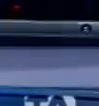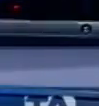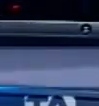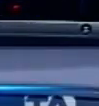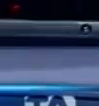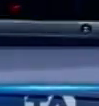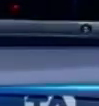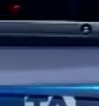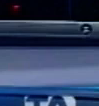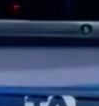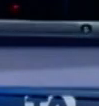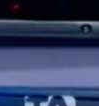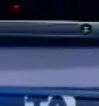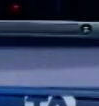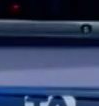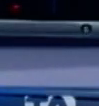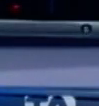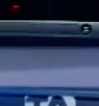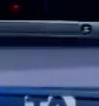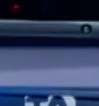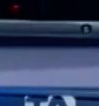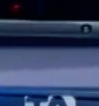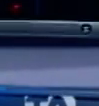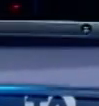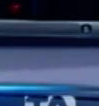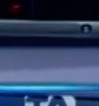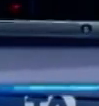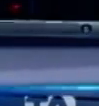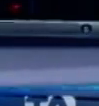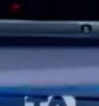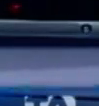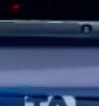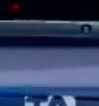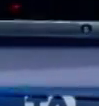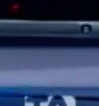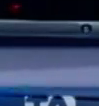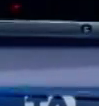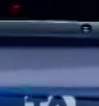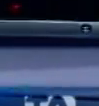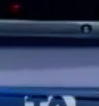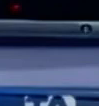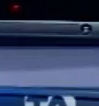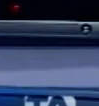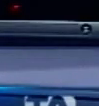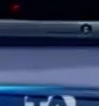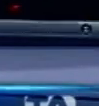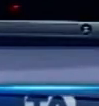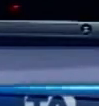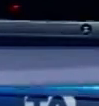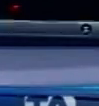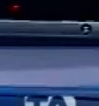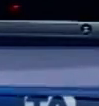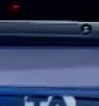Y es hora de revisar el movimiento de las redes sociales en temas específicos. Lo hacemos gracias al apoyo de Global News y hoy pasamos revista al tema